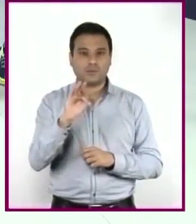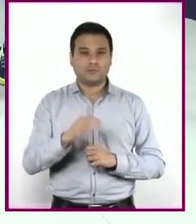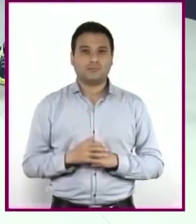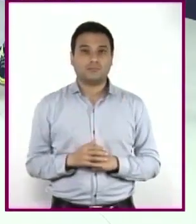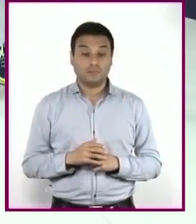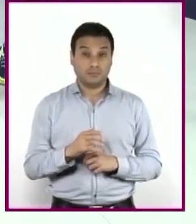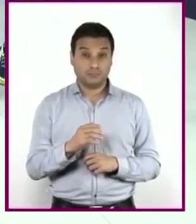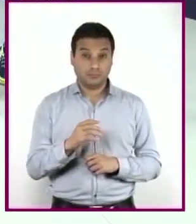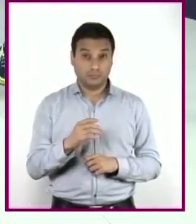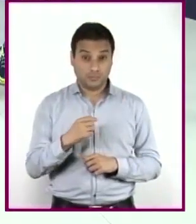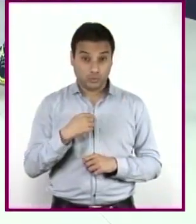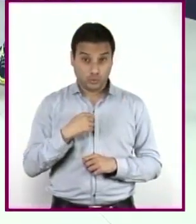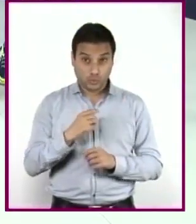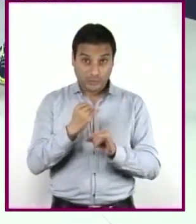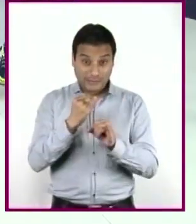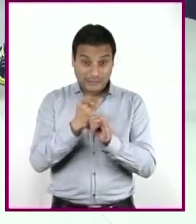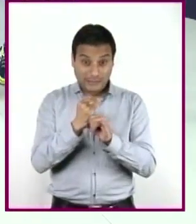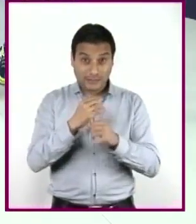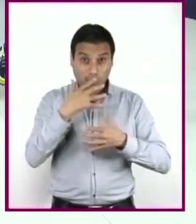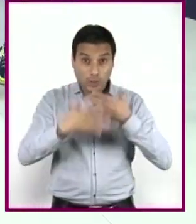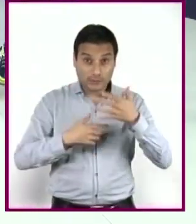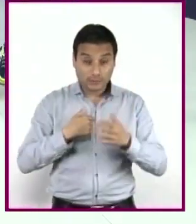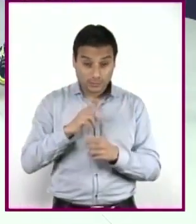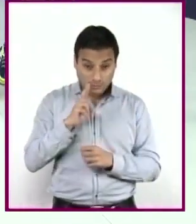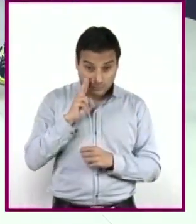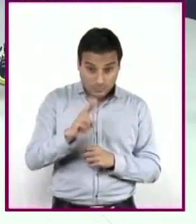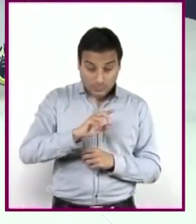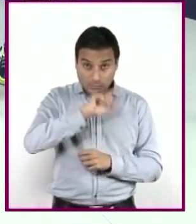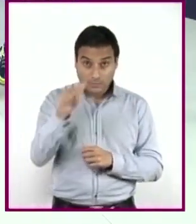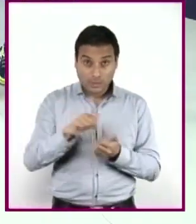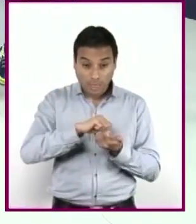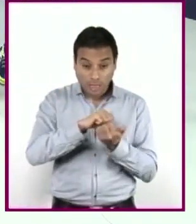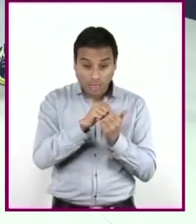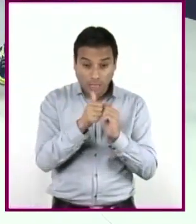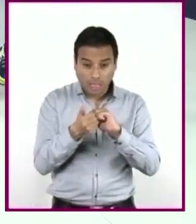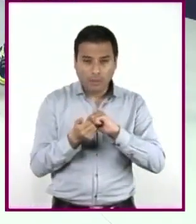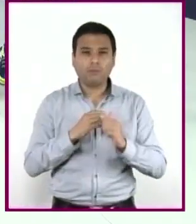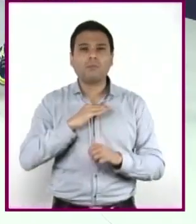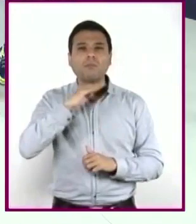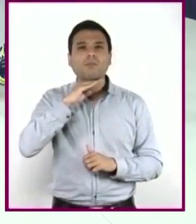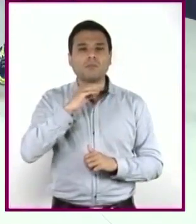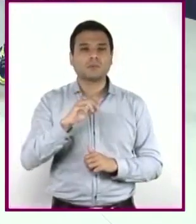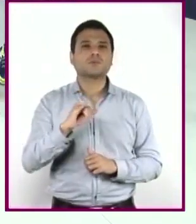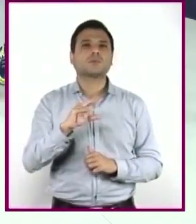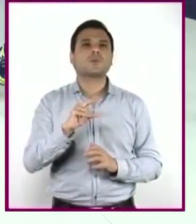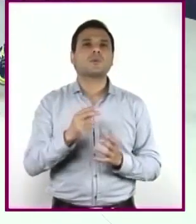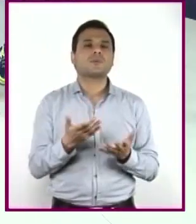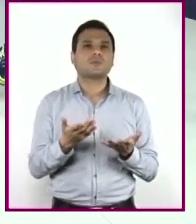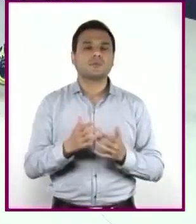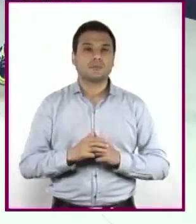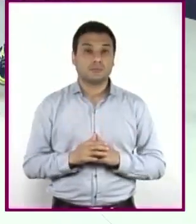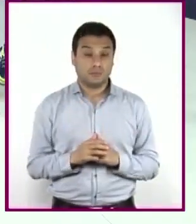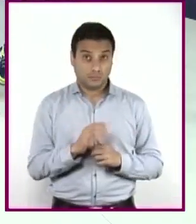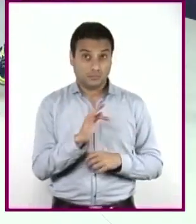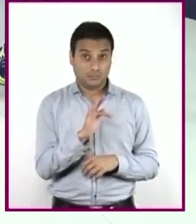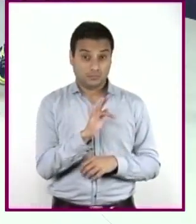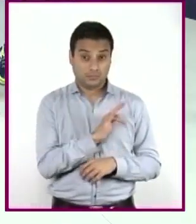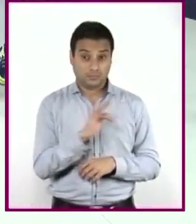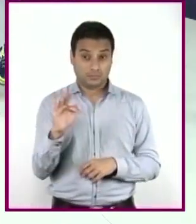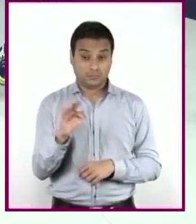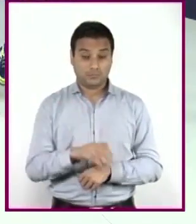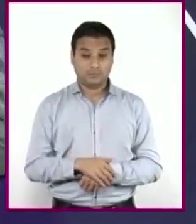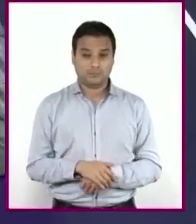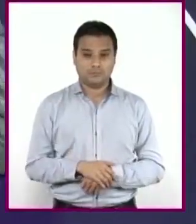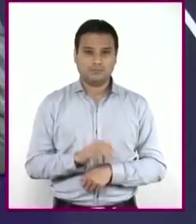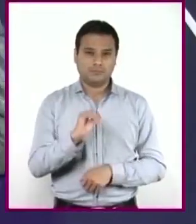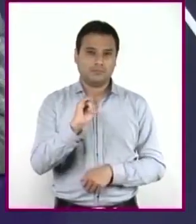insensibilice el ver este tipo de violencia en internet? ¿Nos quite sensibilidad al momento en el que lo veamos en la vida real? Sí,